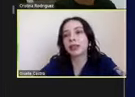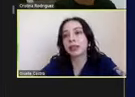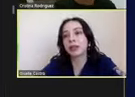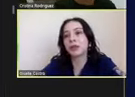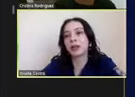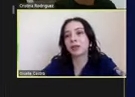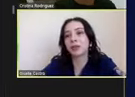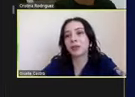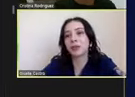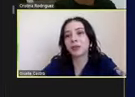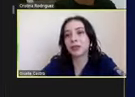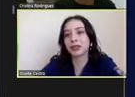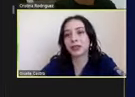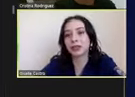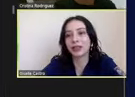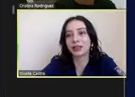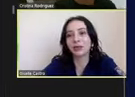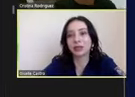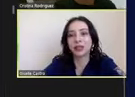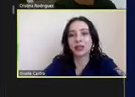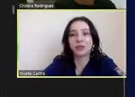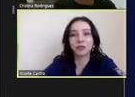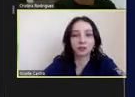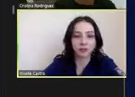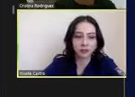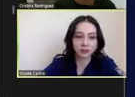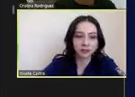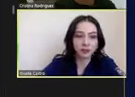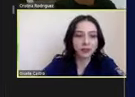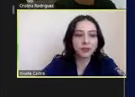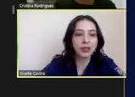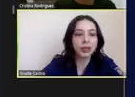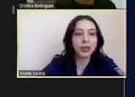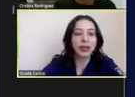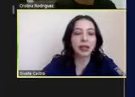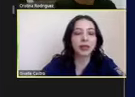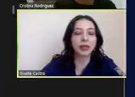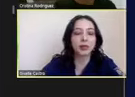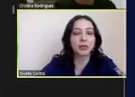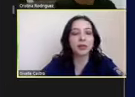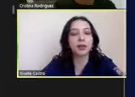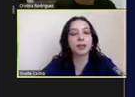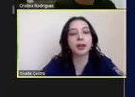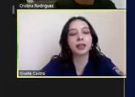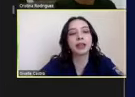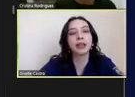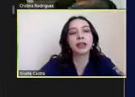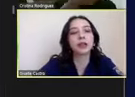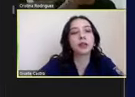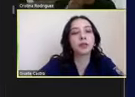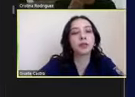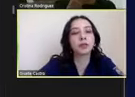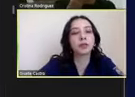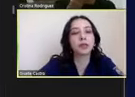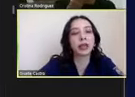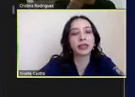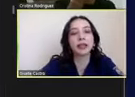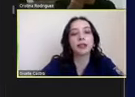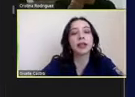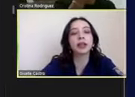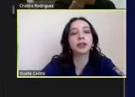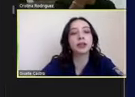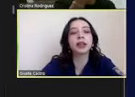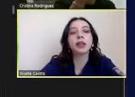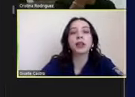tobillo cada 5 años, lo cual pues es muchísimo. Y también vamos a ver más adelante cómo es